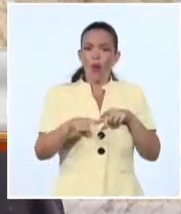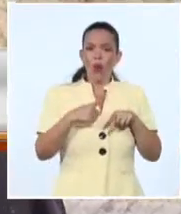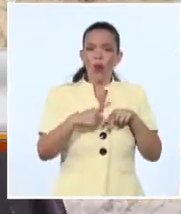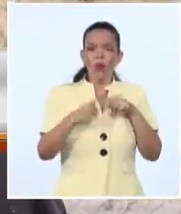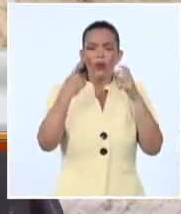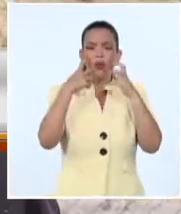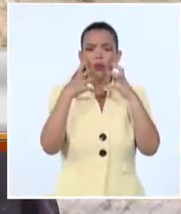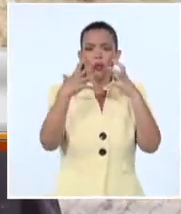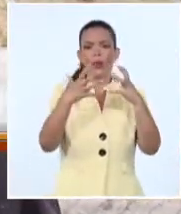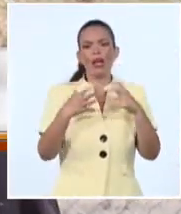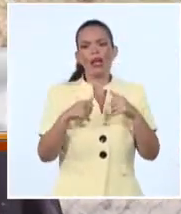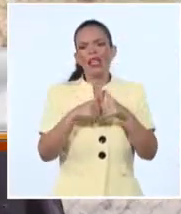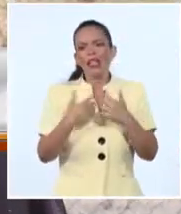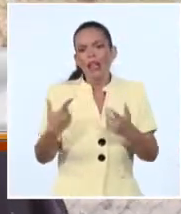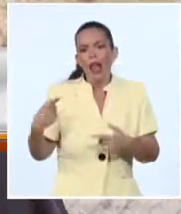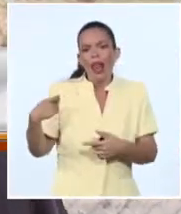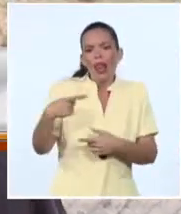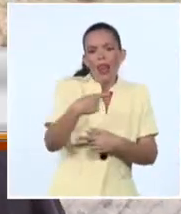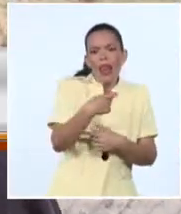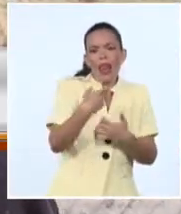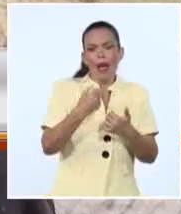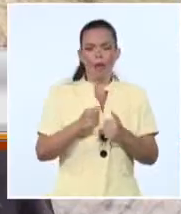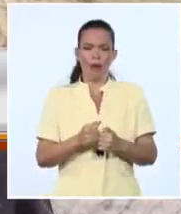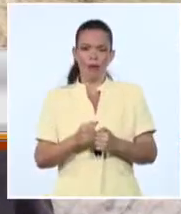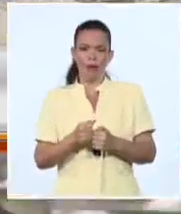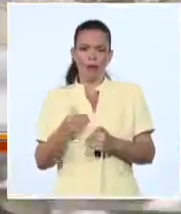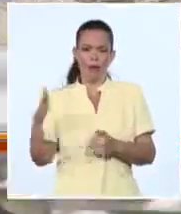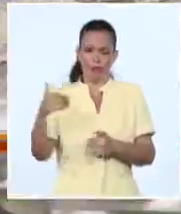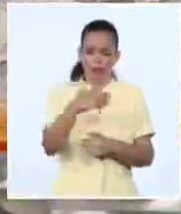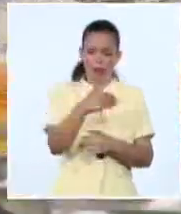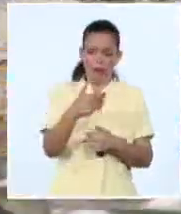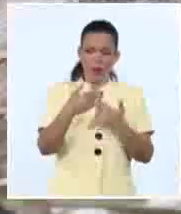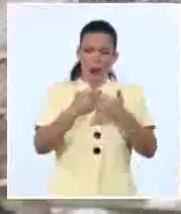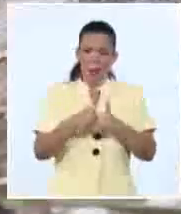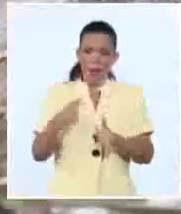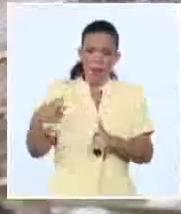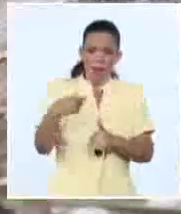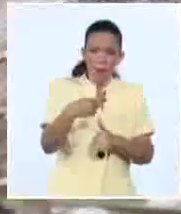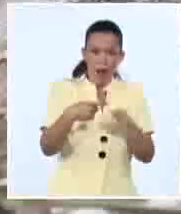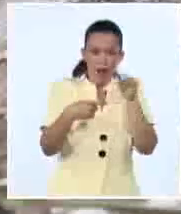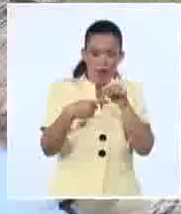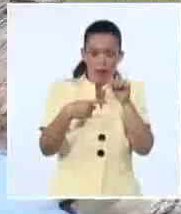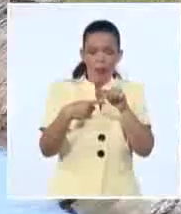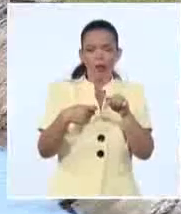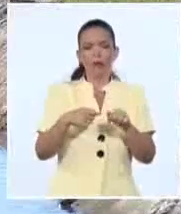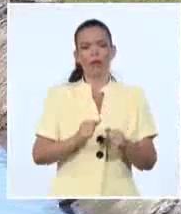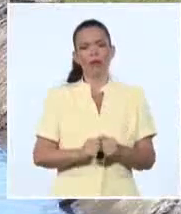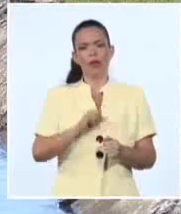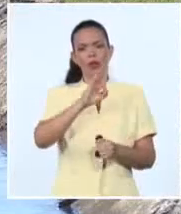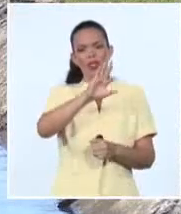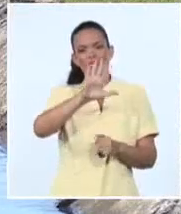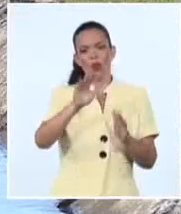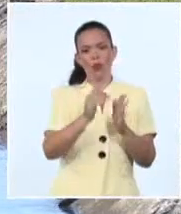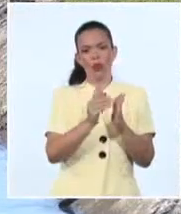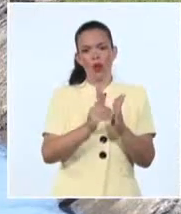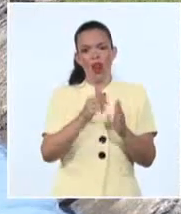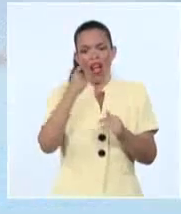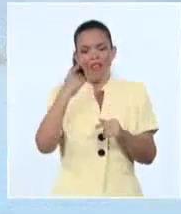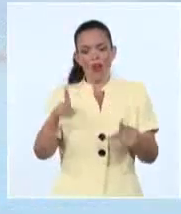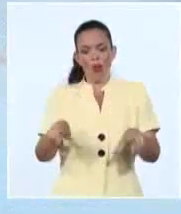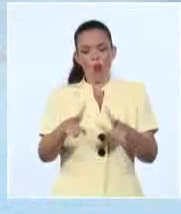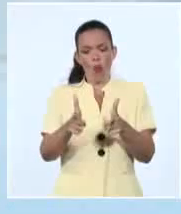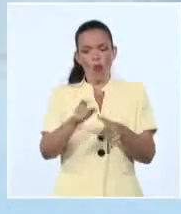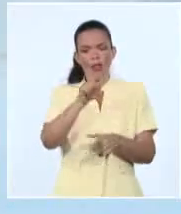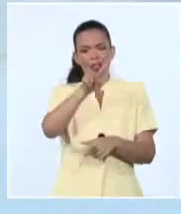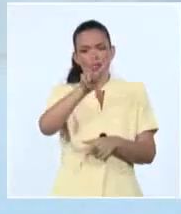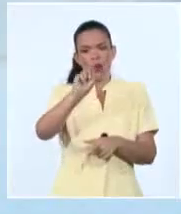las larvas de ciprínido, con un plan de 285 millones para contribuir de ella 120